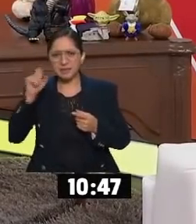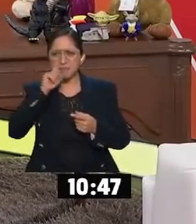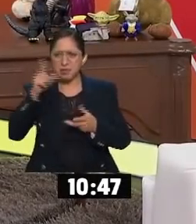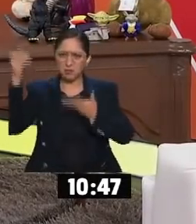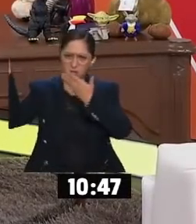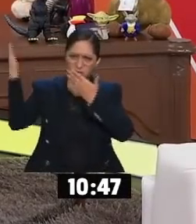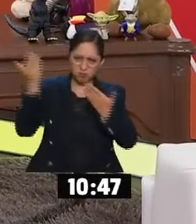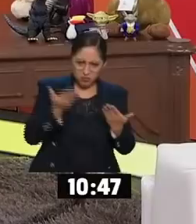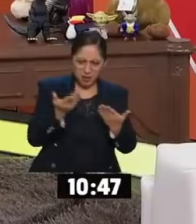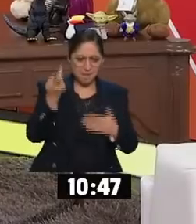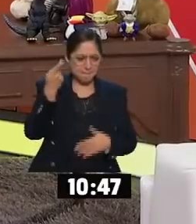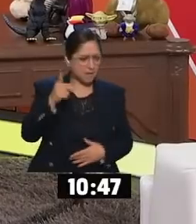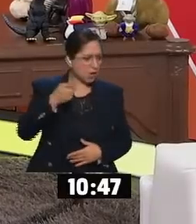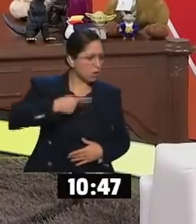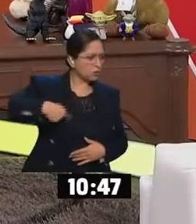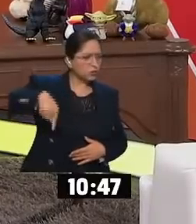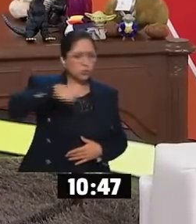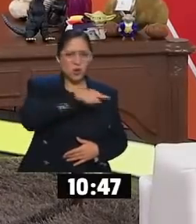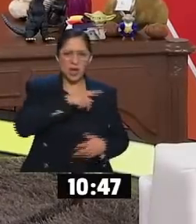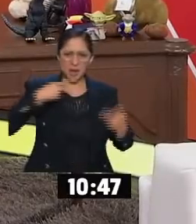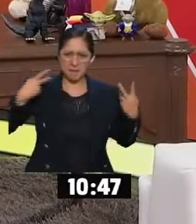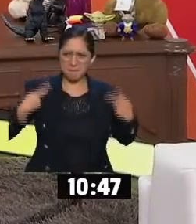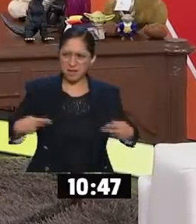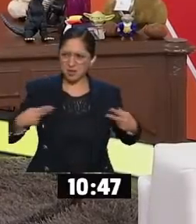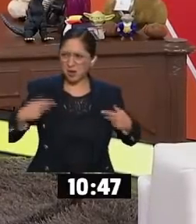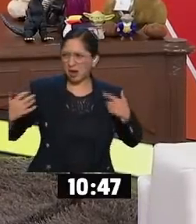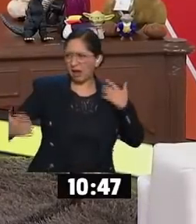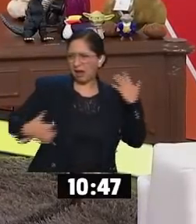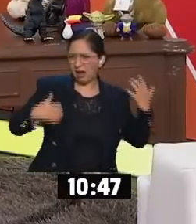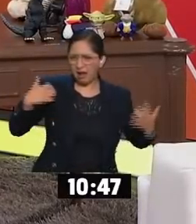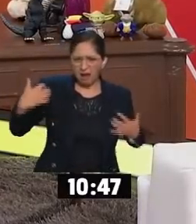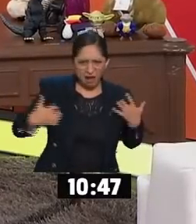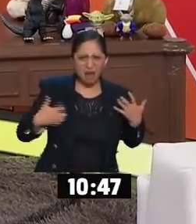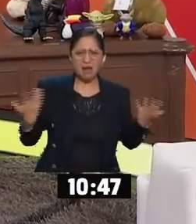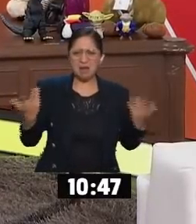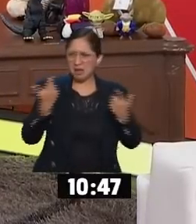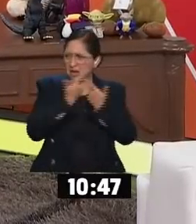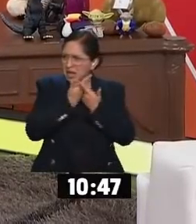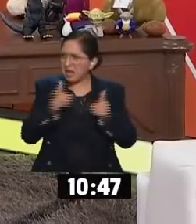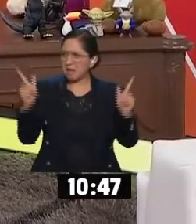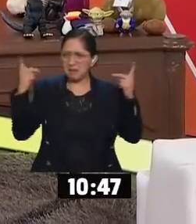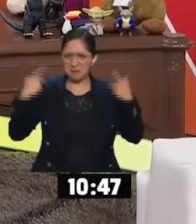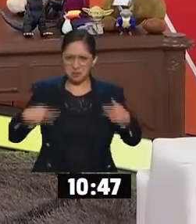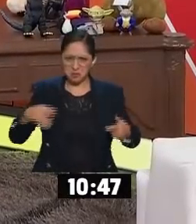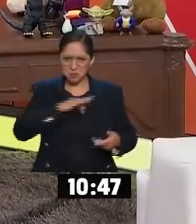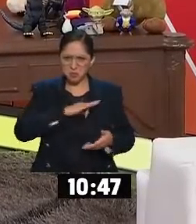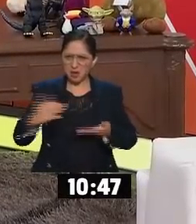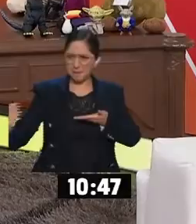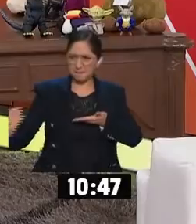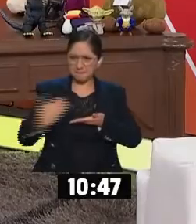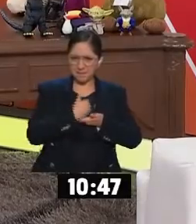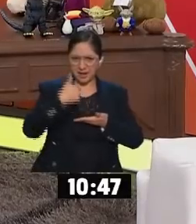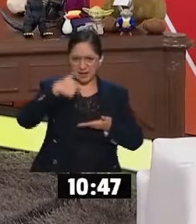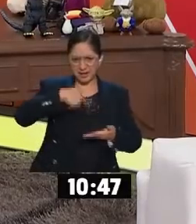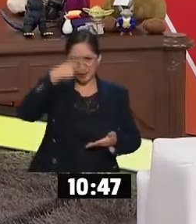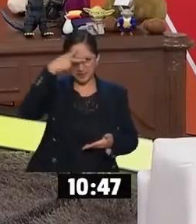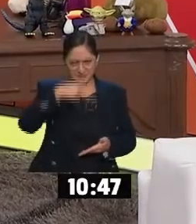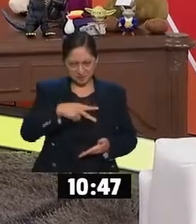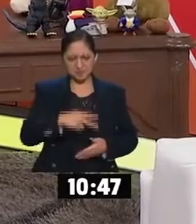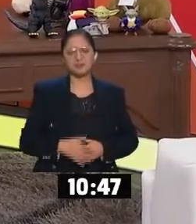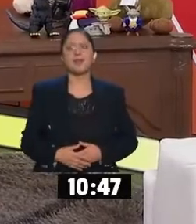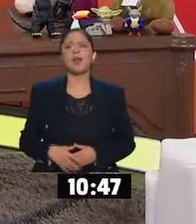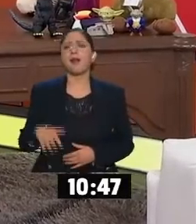qué a estos no? A ver, calma. Sí está bien que entren afganos, pero también está bien que entren de otros países, señora. Ay, mire, ya no le mueva.